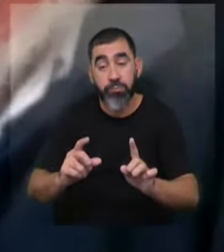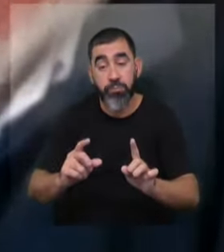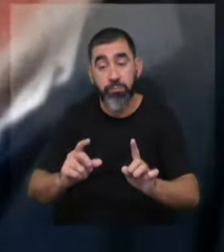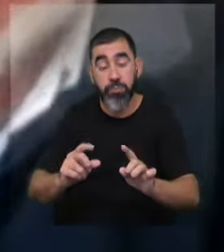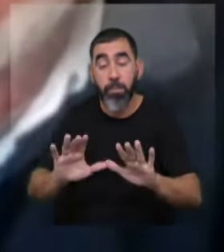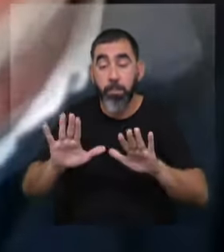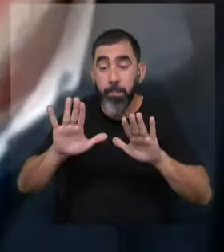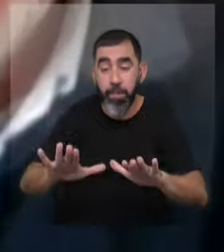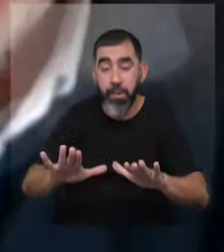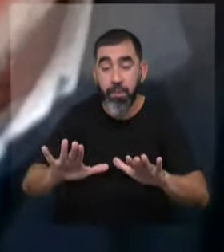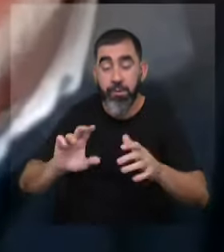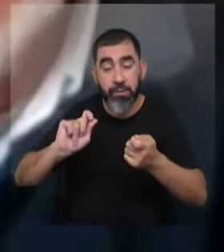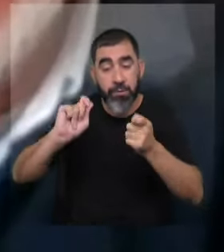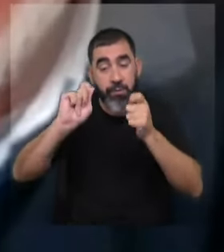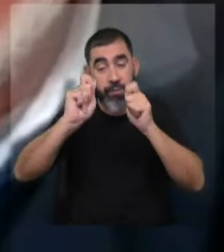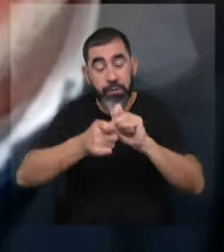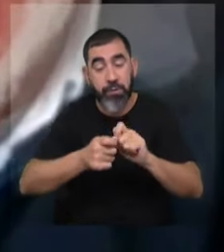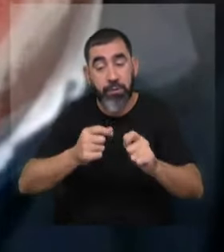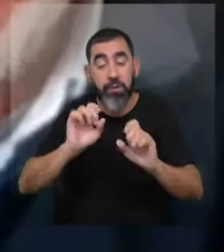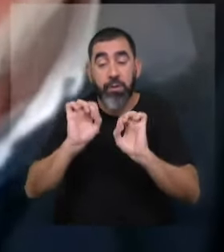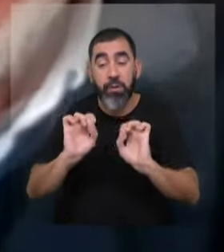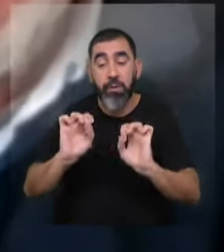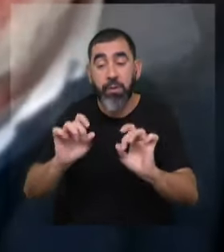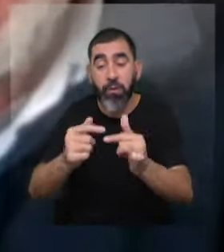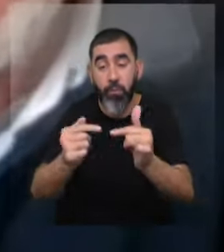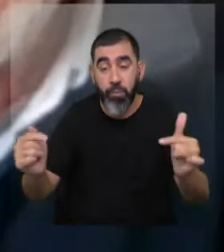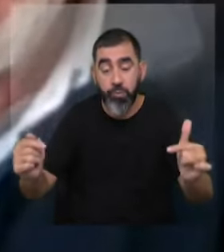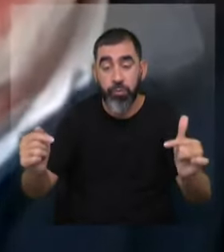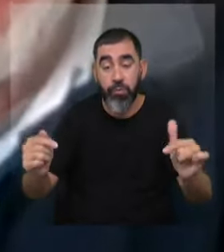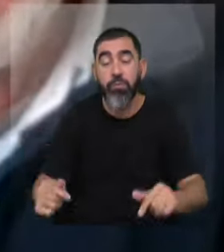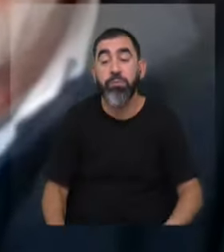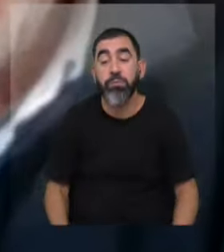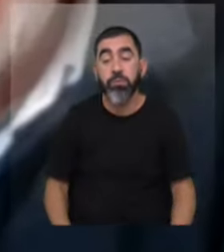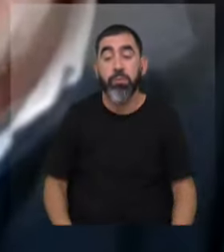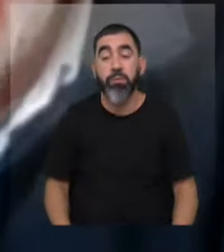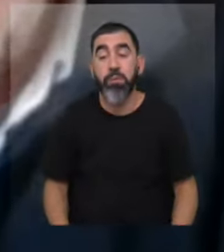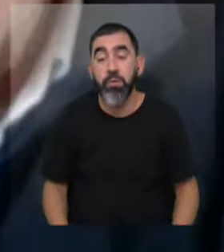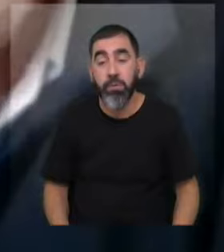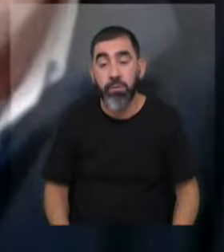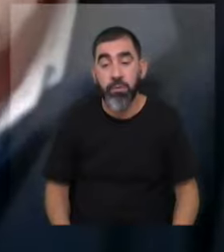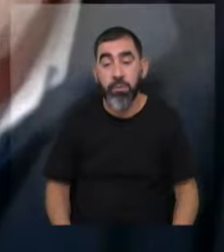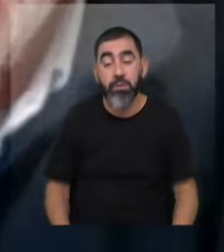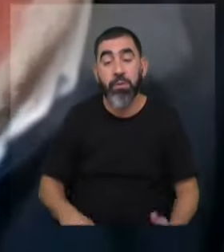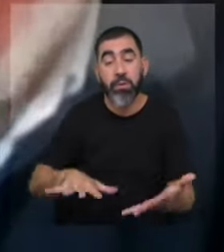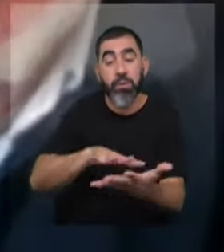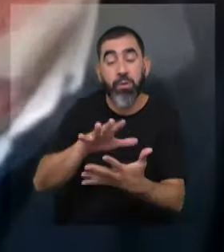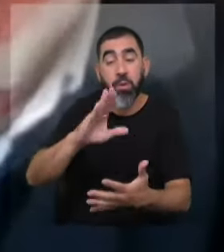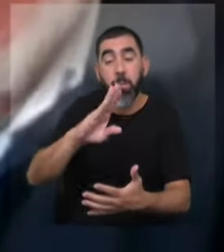detener la tasa de transformación de los hábitats naturales en el bioma Pampa es sin